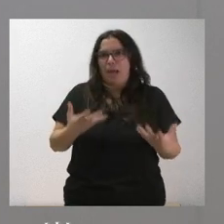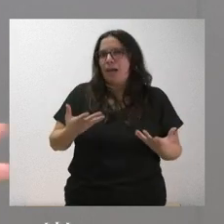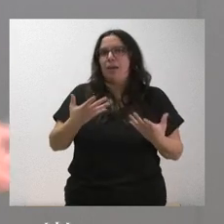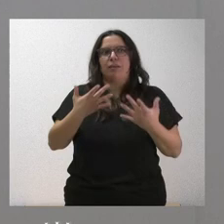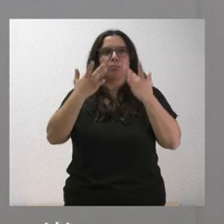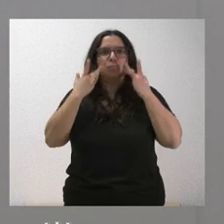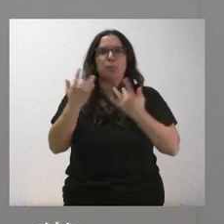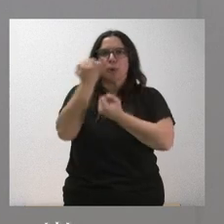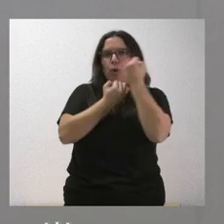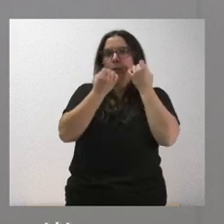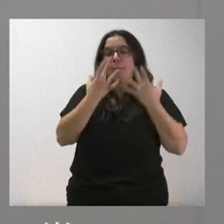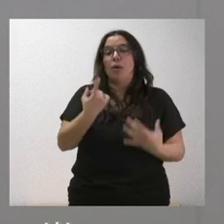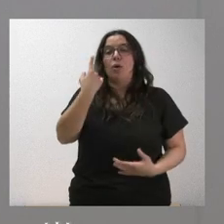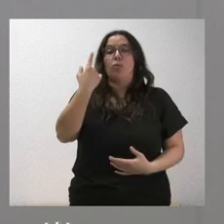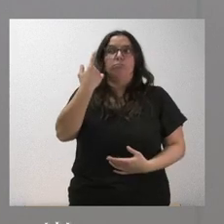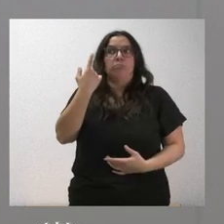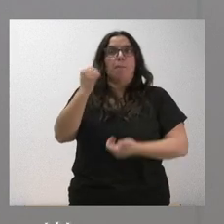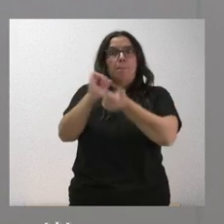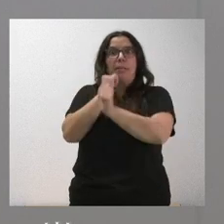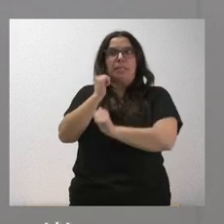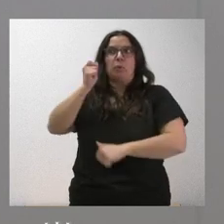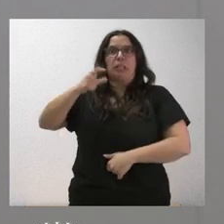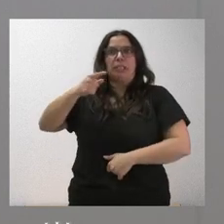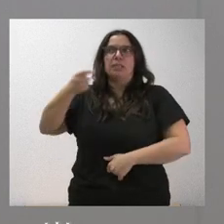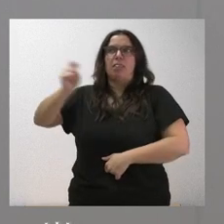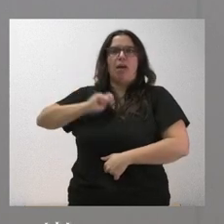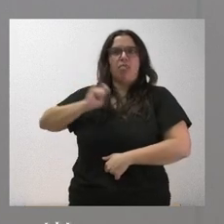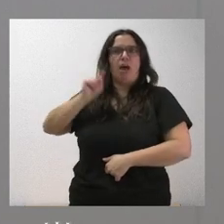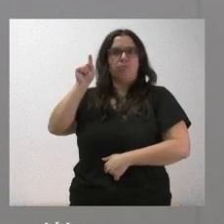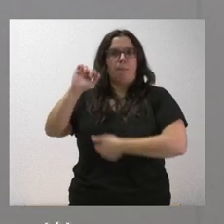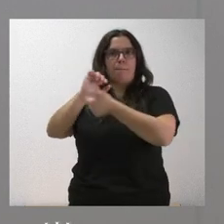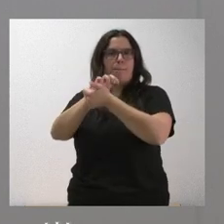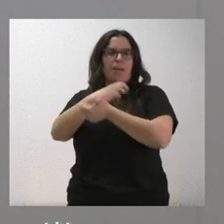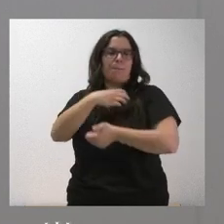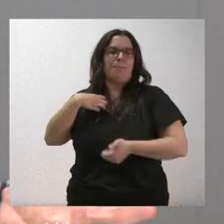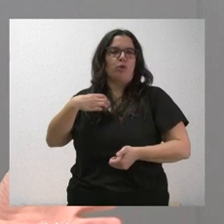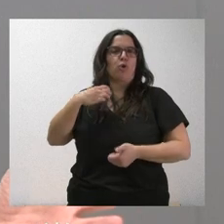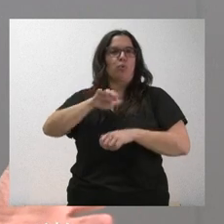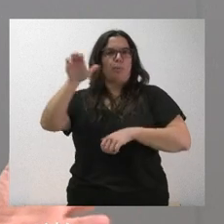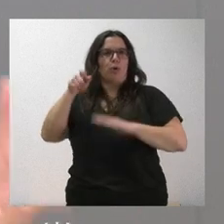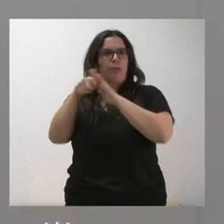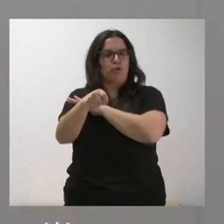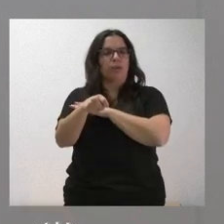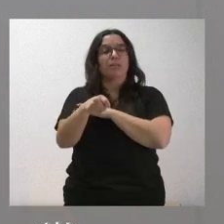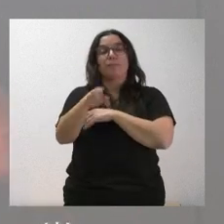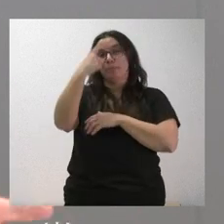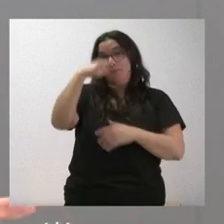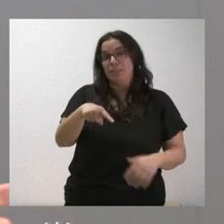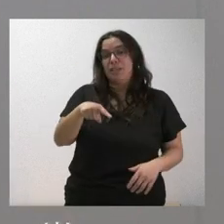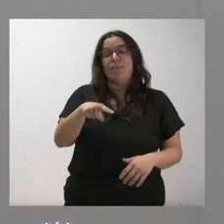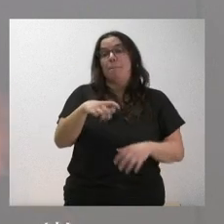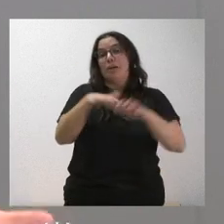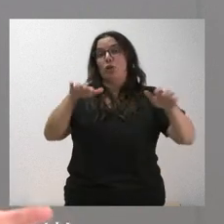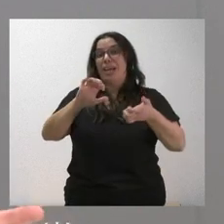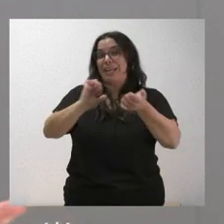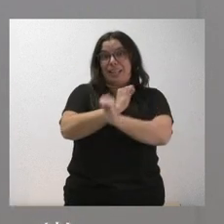uno de los prestamistas de la junta de Castilla y león también es el banco europeo de inversiones ustedes saben que una gran parte de nuestro crédito